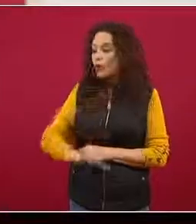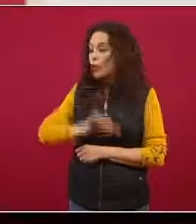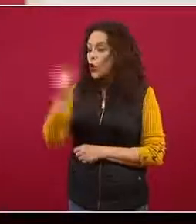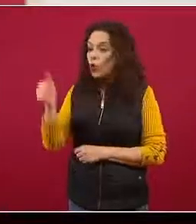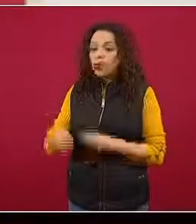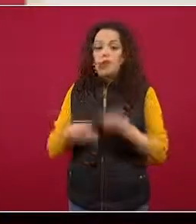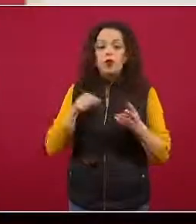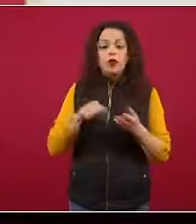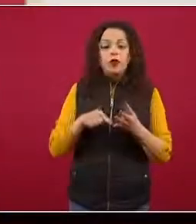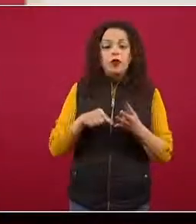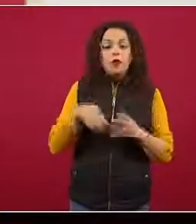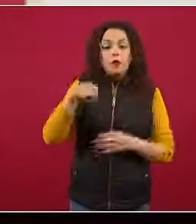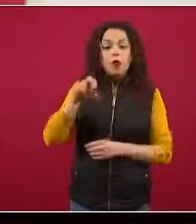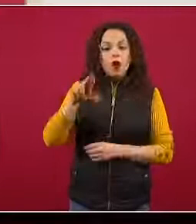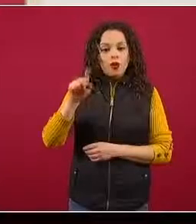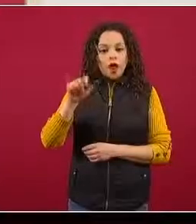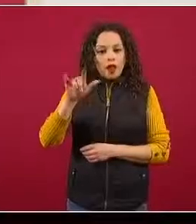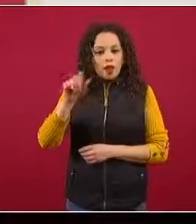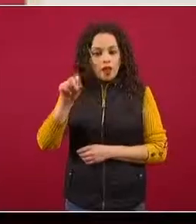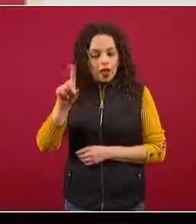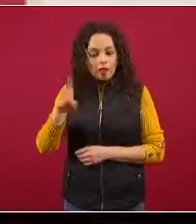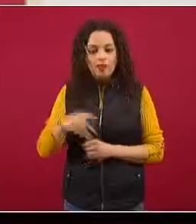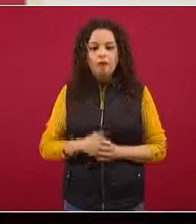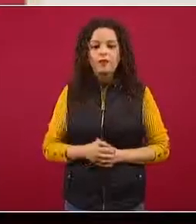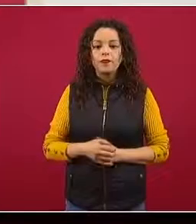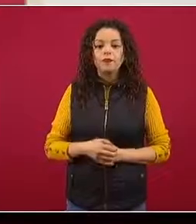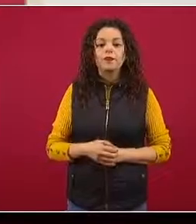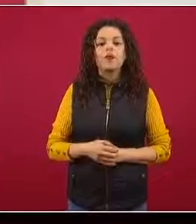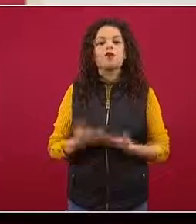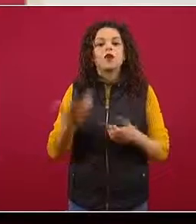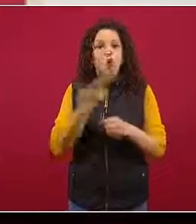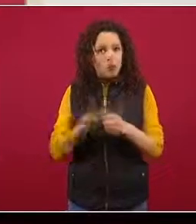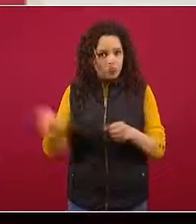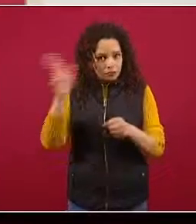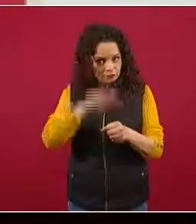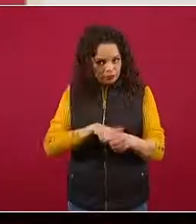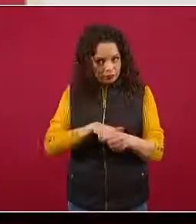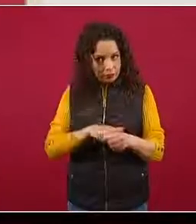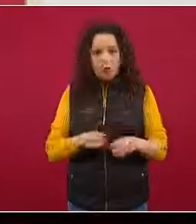la tendencia de los casos hospitalizados,